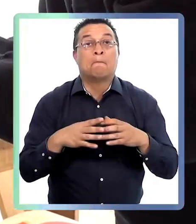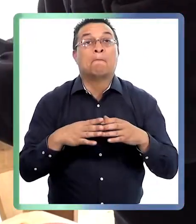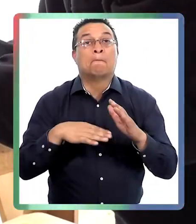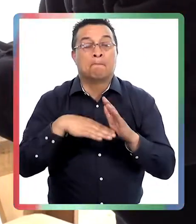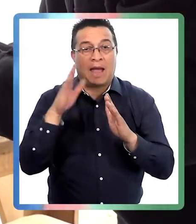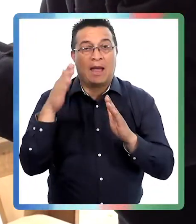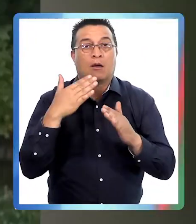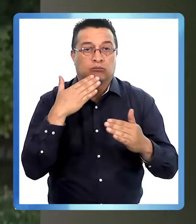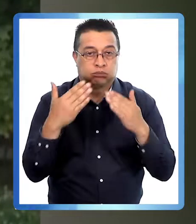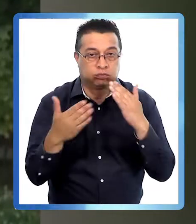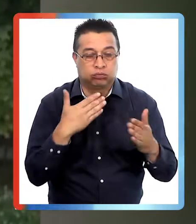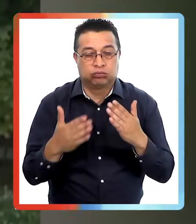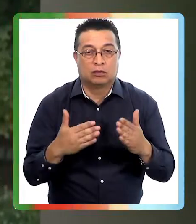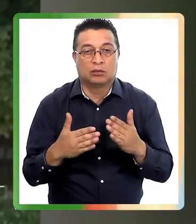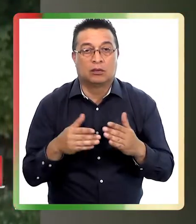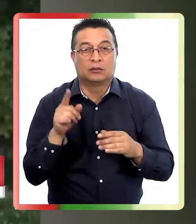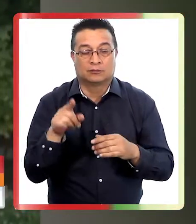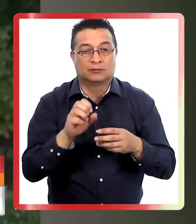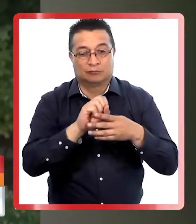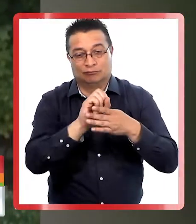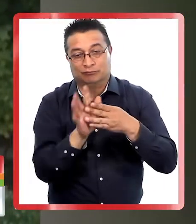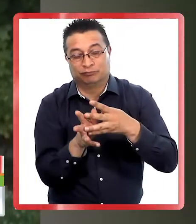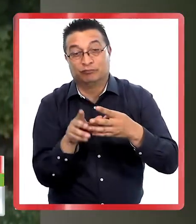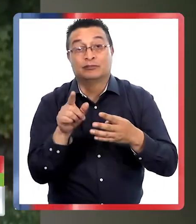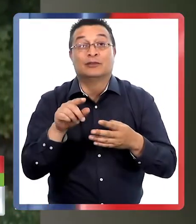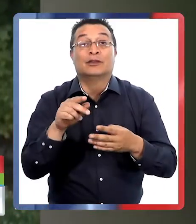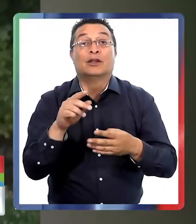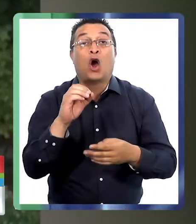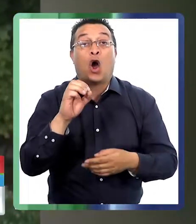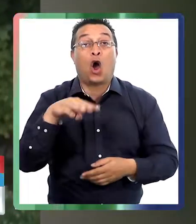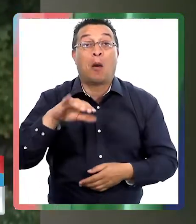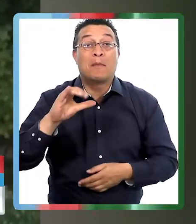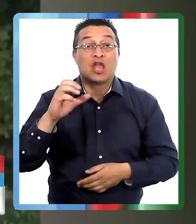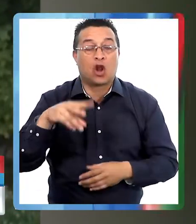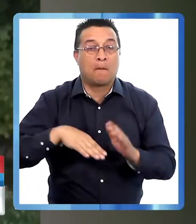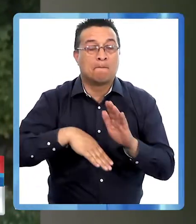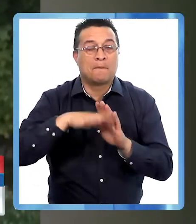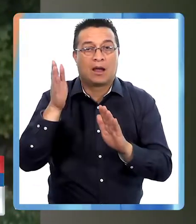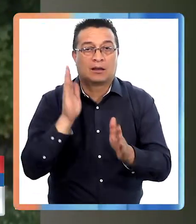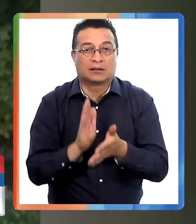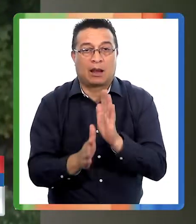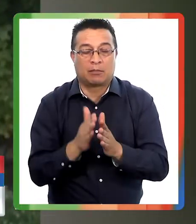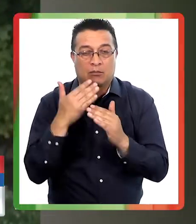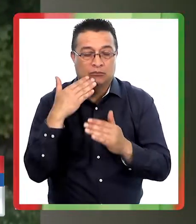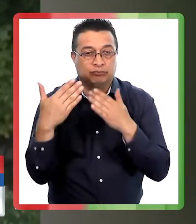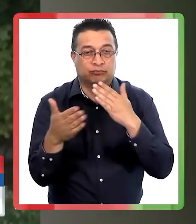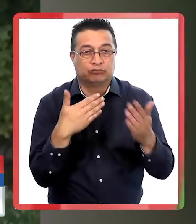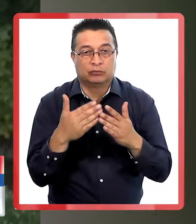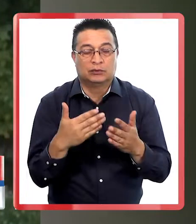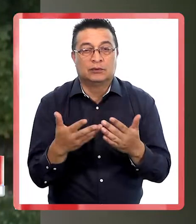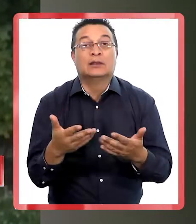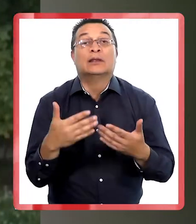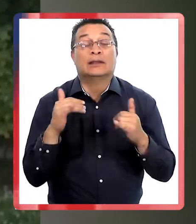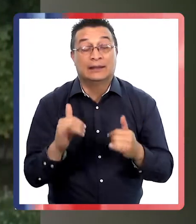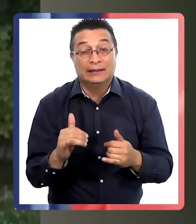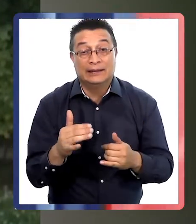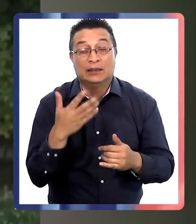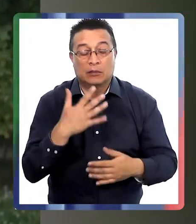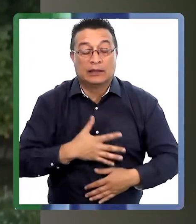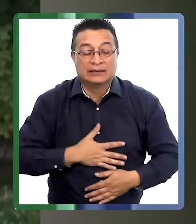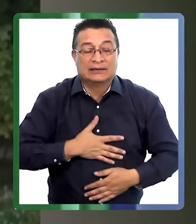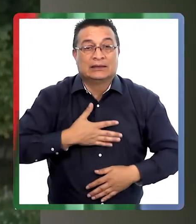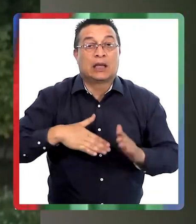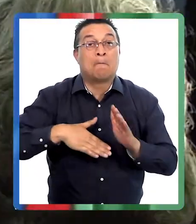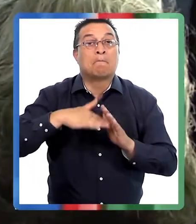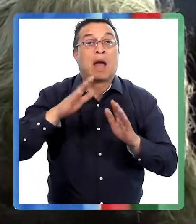más contagiosa. Esta subvariante de Omicron es más transmisible y además genera síntomas más